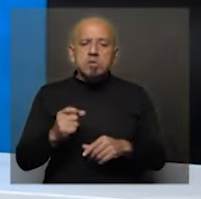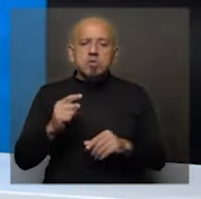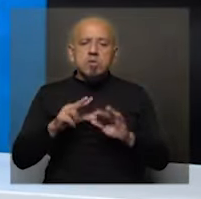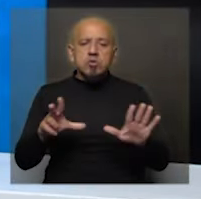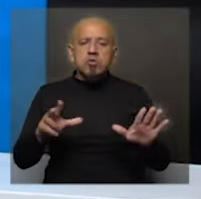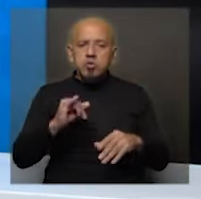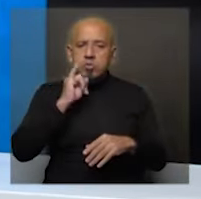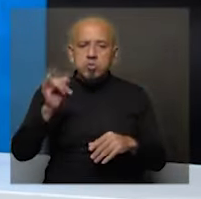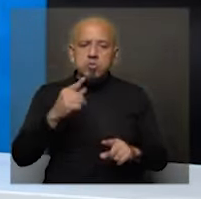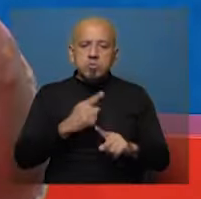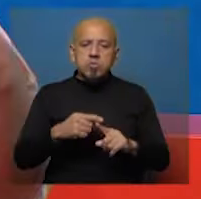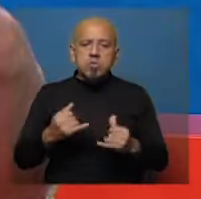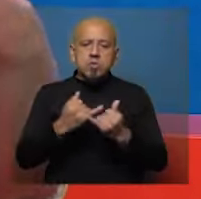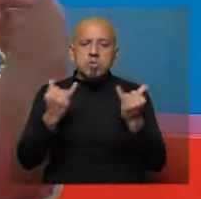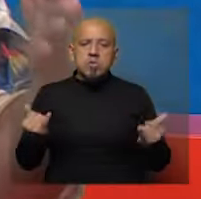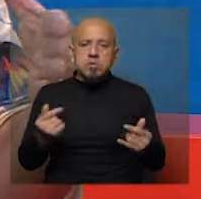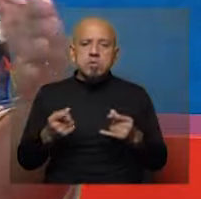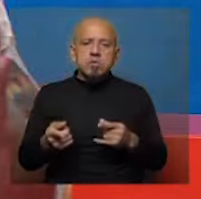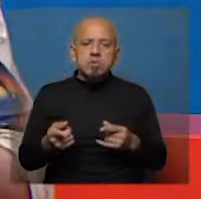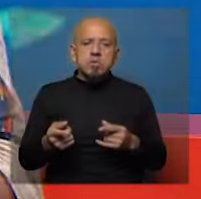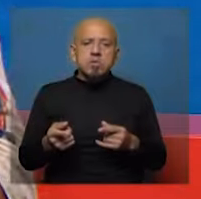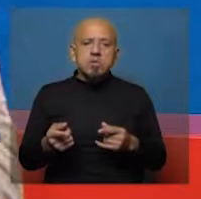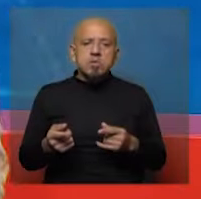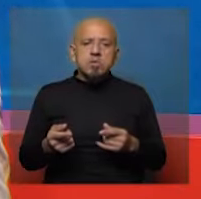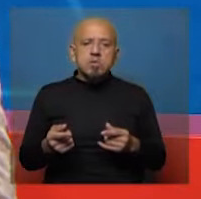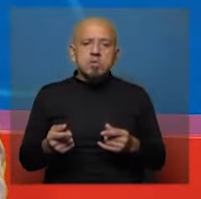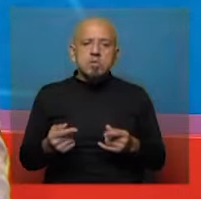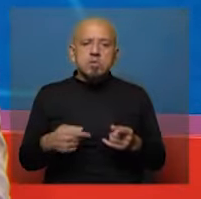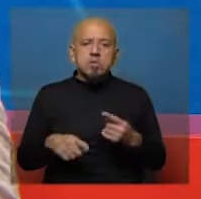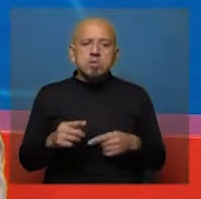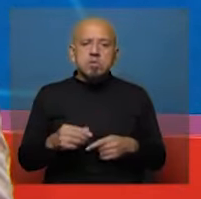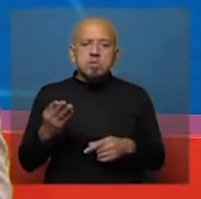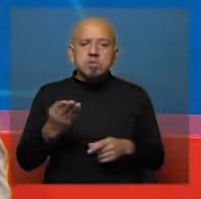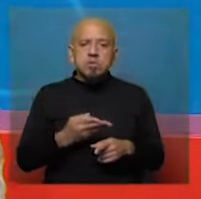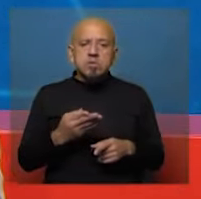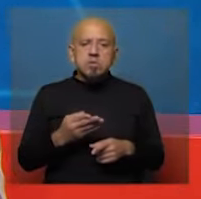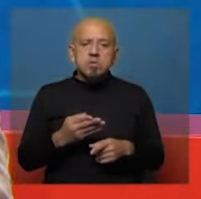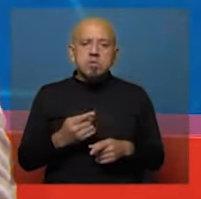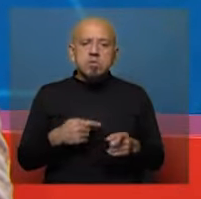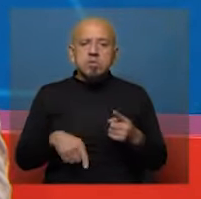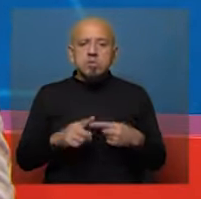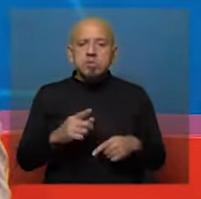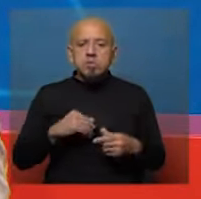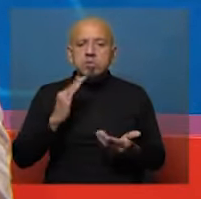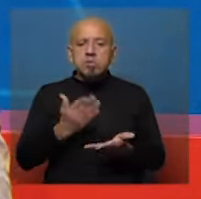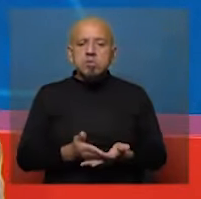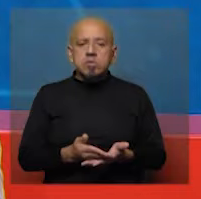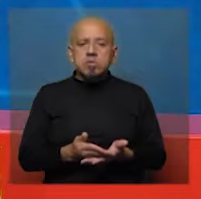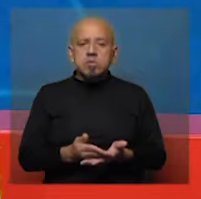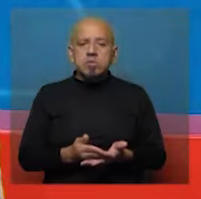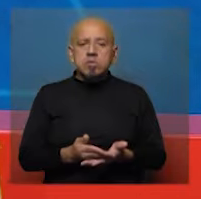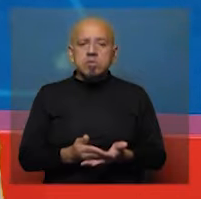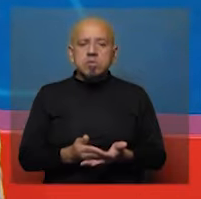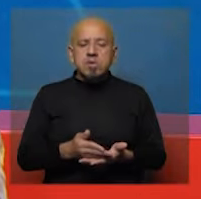no casi una cada minutos más o menos s este mínimo porcentaje en sentencias en violencia sexual Mariela lo dice